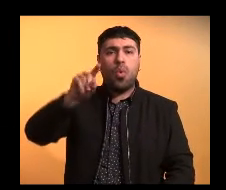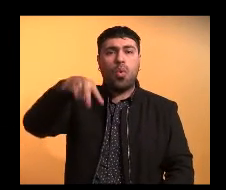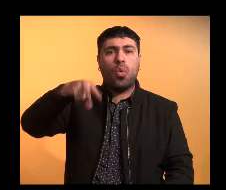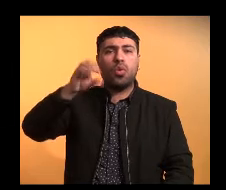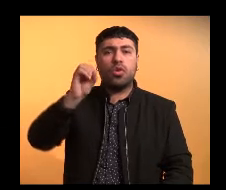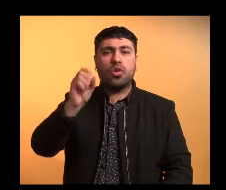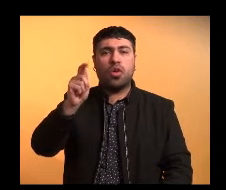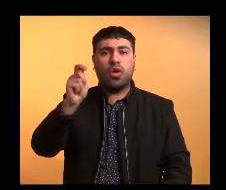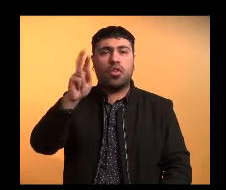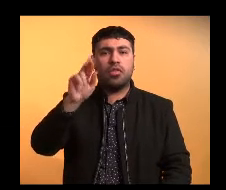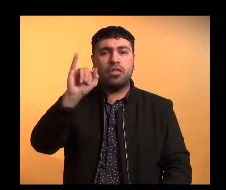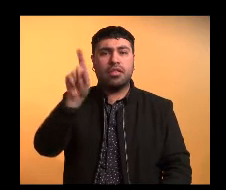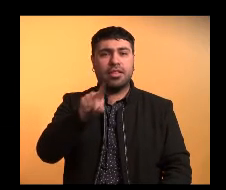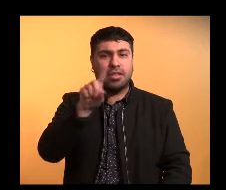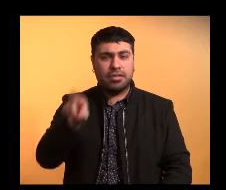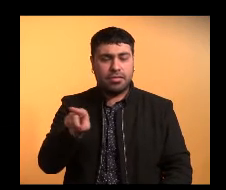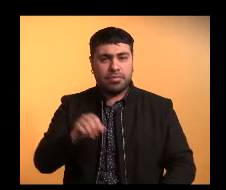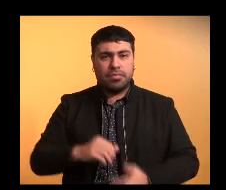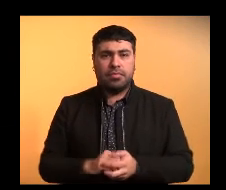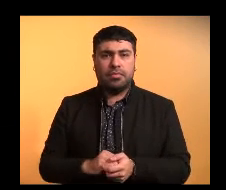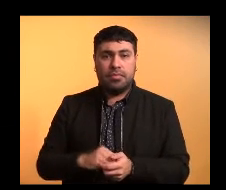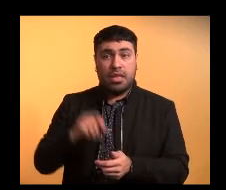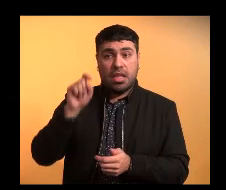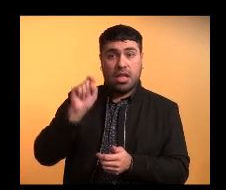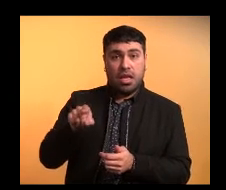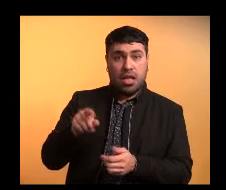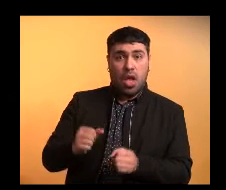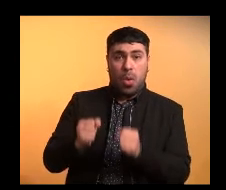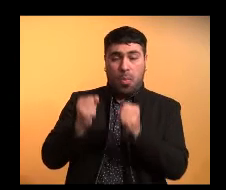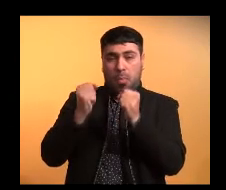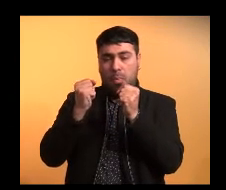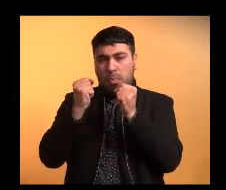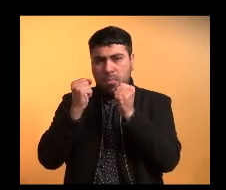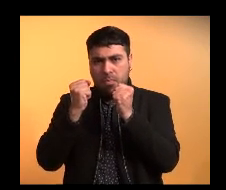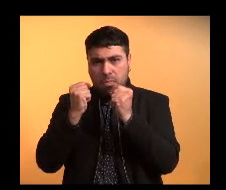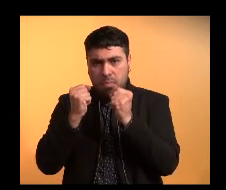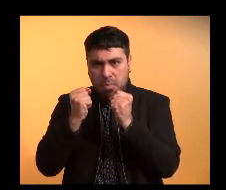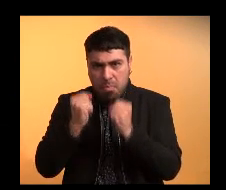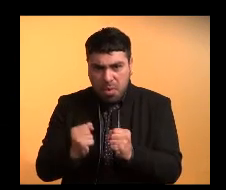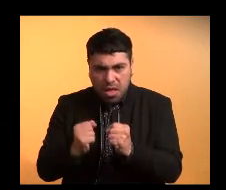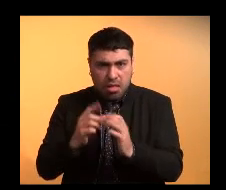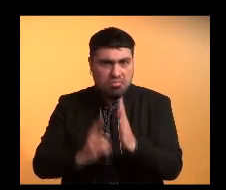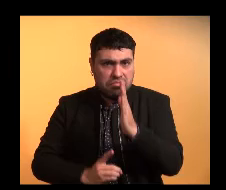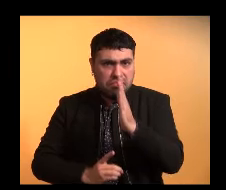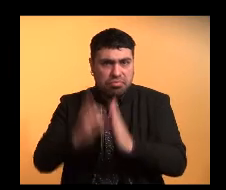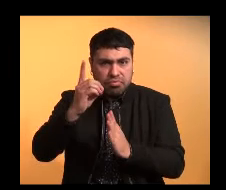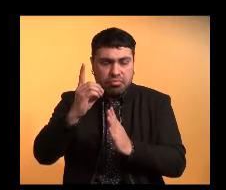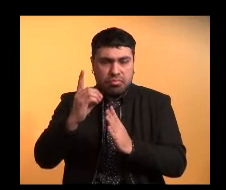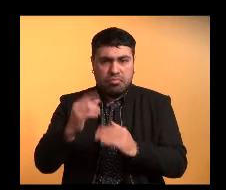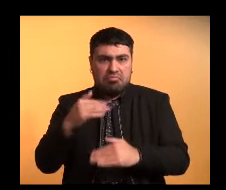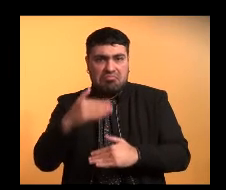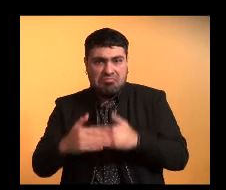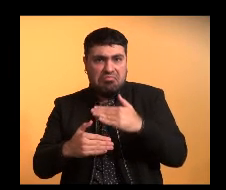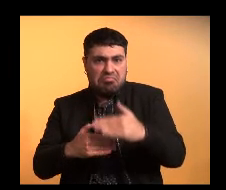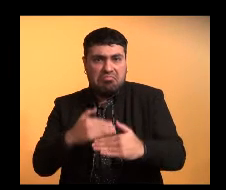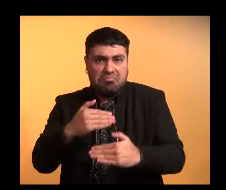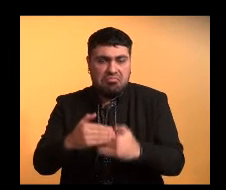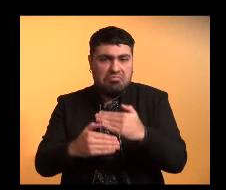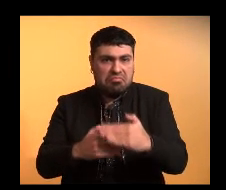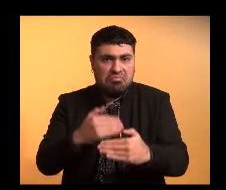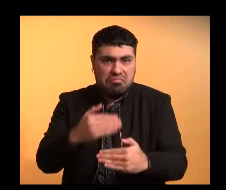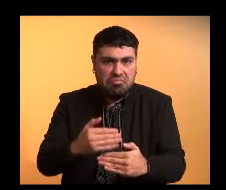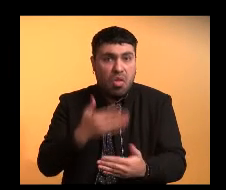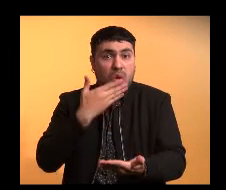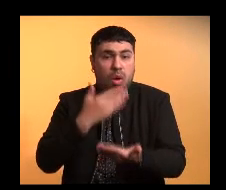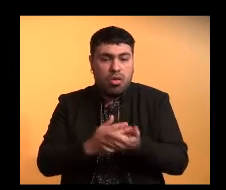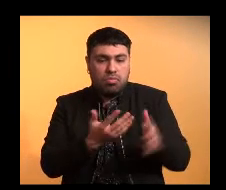bien adaptada y es muy tolerante, por ejemplo, a desecación. ¿Ya? Es una alga que puede perder hasta el 70% de agua y aún así cuando